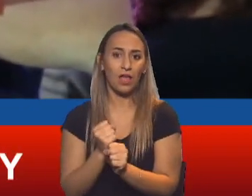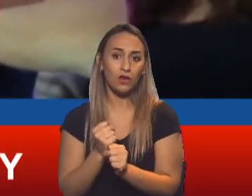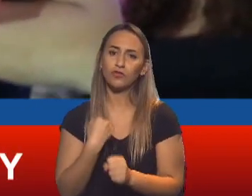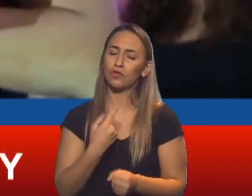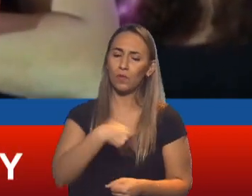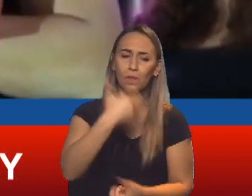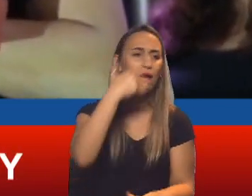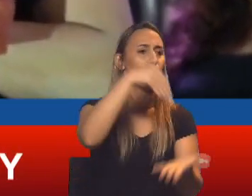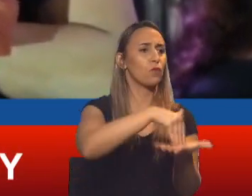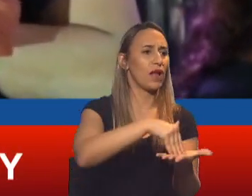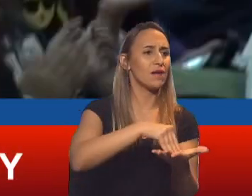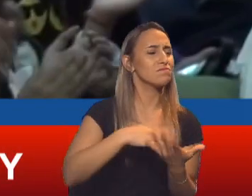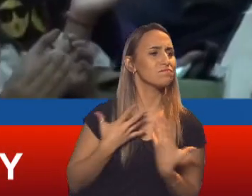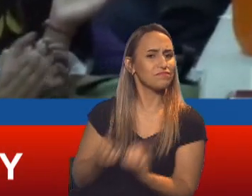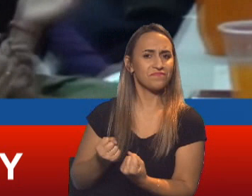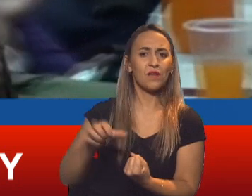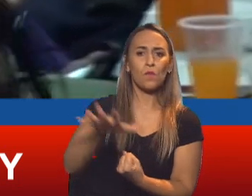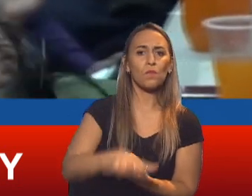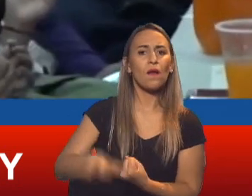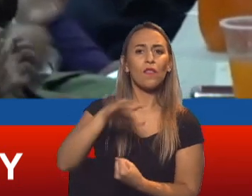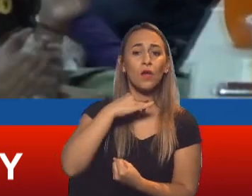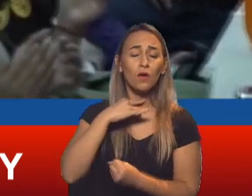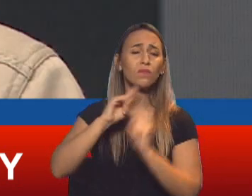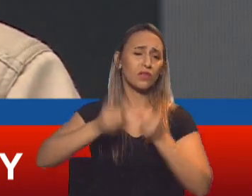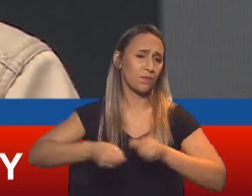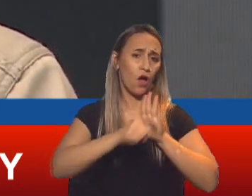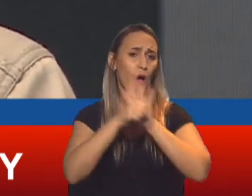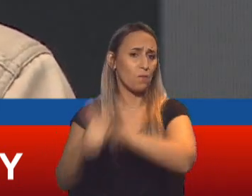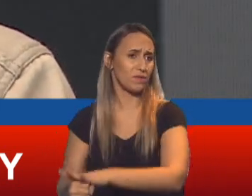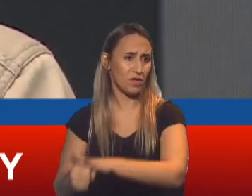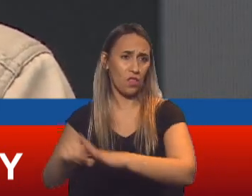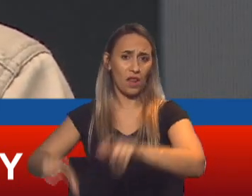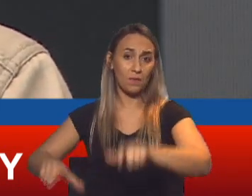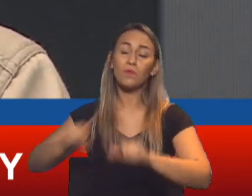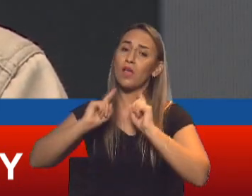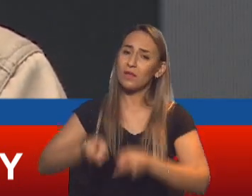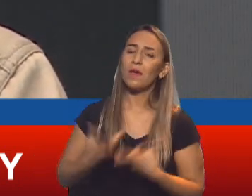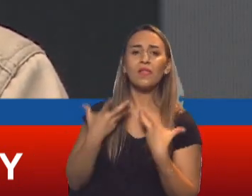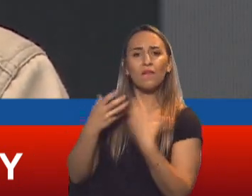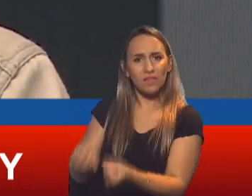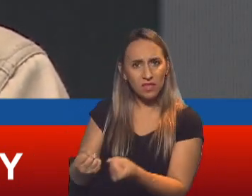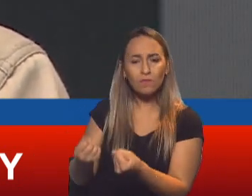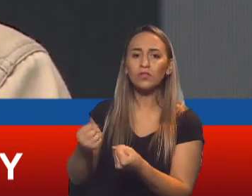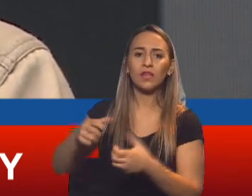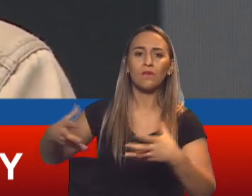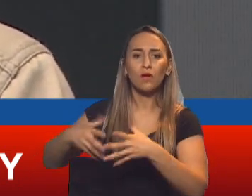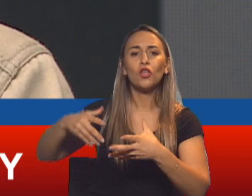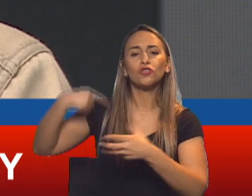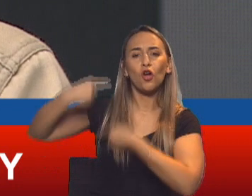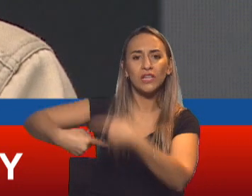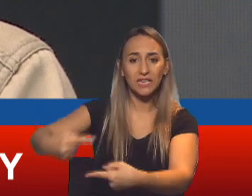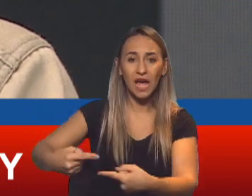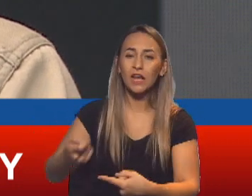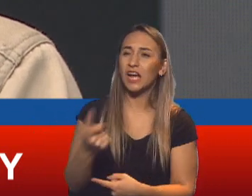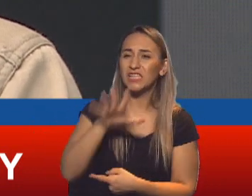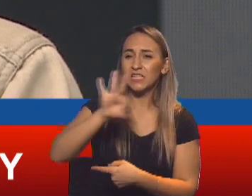jujeño, por los oprimidos del mundo, pero también por nuestros pueblos originarios, ¿no?, que su resistencia más de